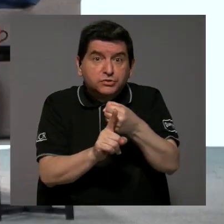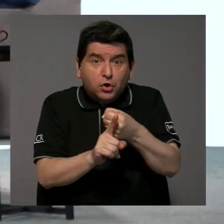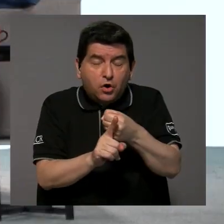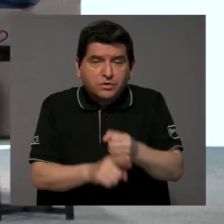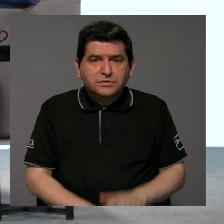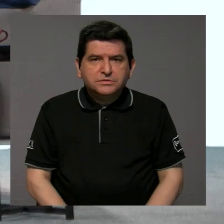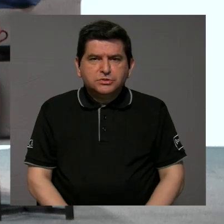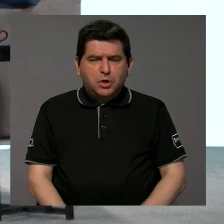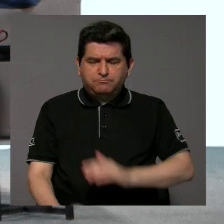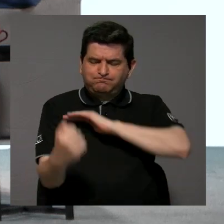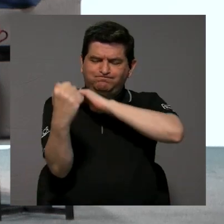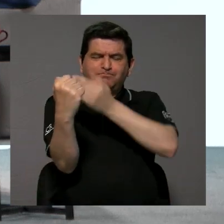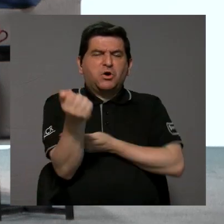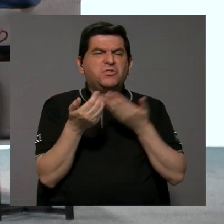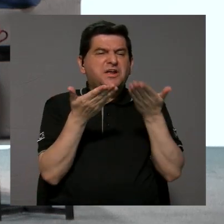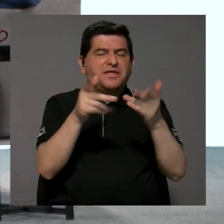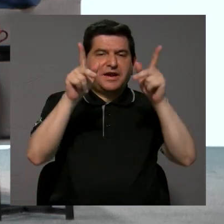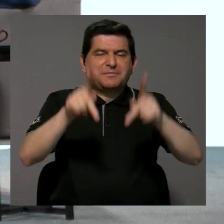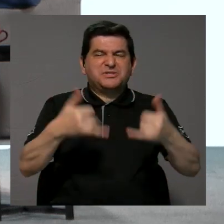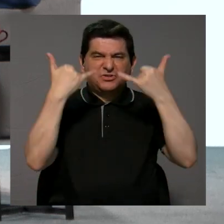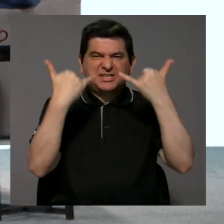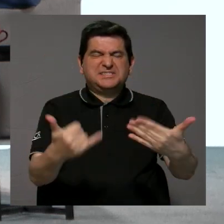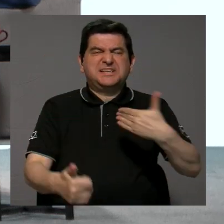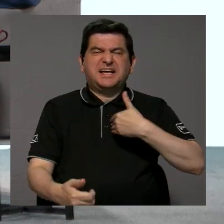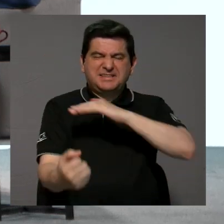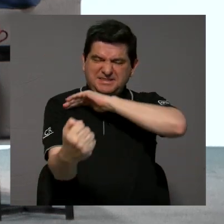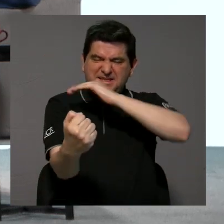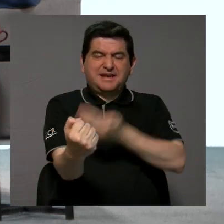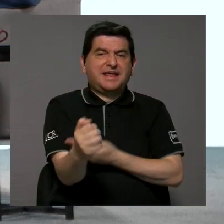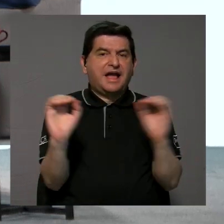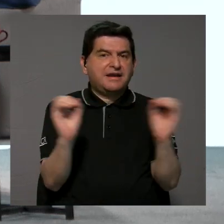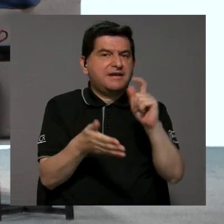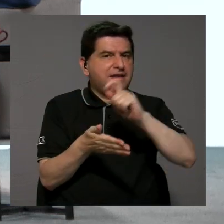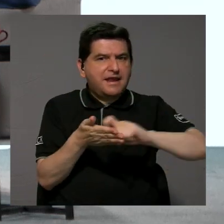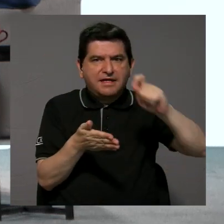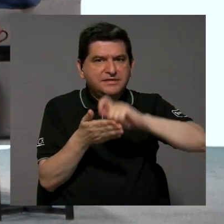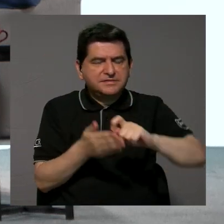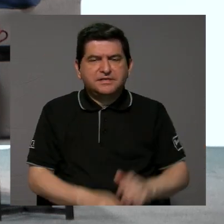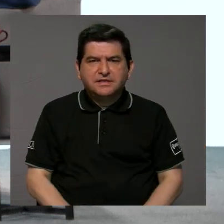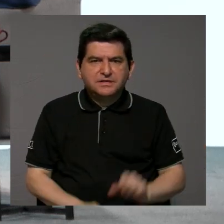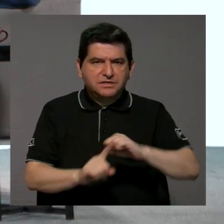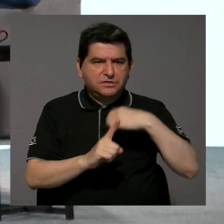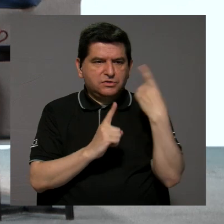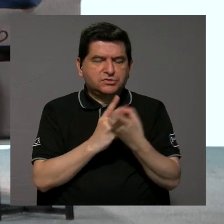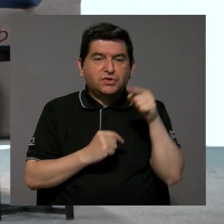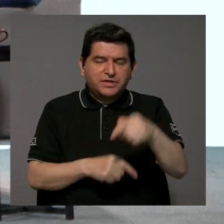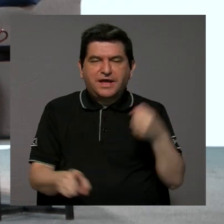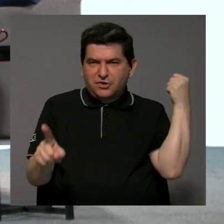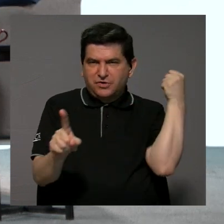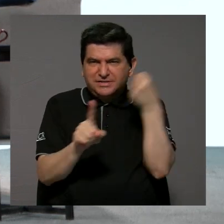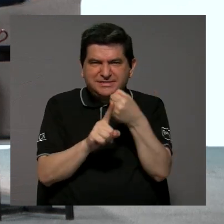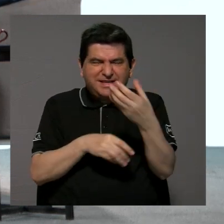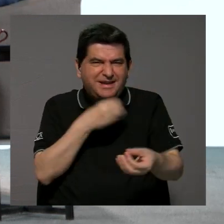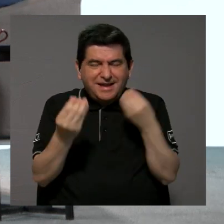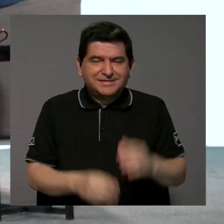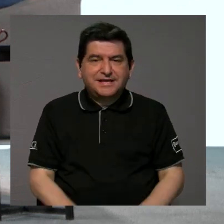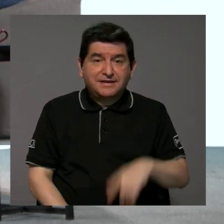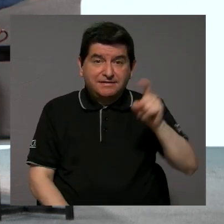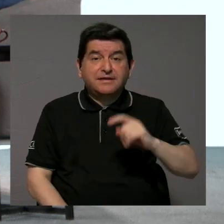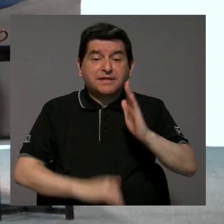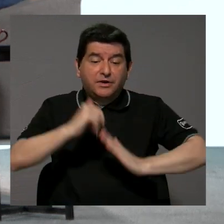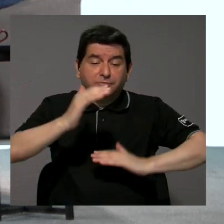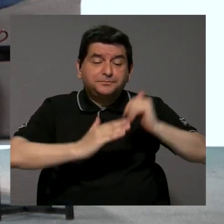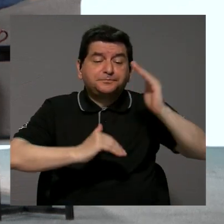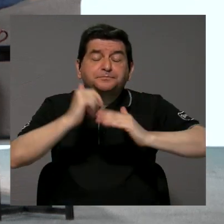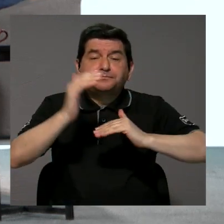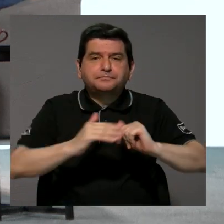shocks más bien tienden a darle más poder a quienes tenían ya más poder. O sea, no hay nada escrito sobre qué hacen las sociedades con esos shocks, hay que construirlo,